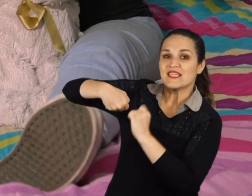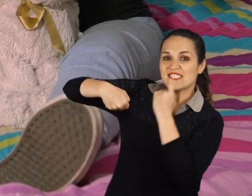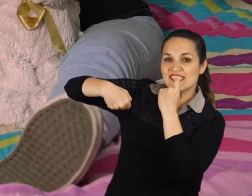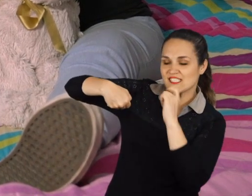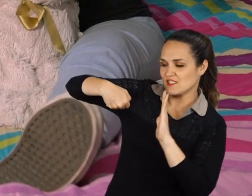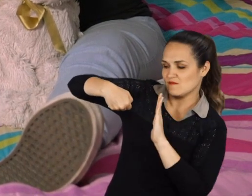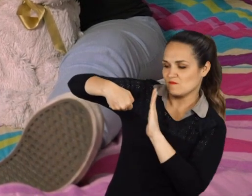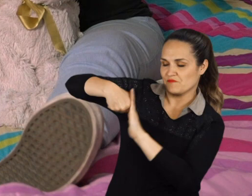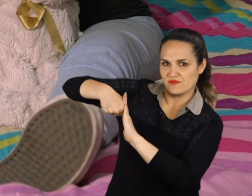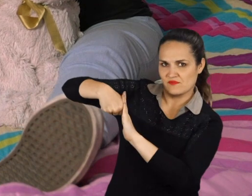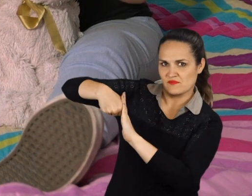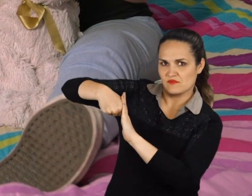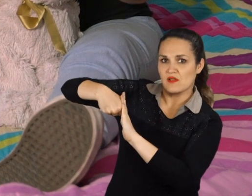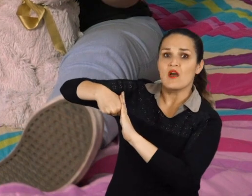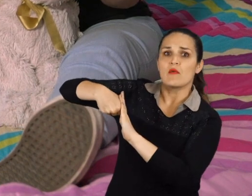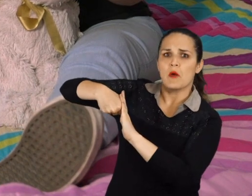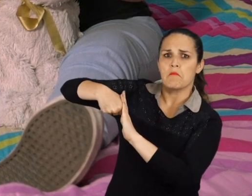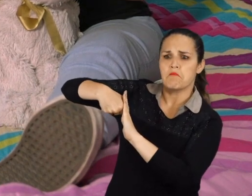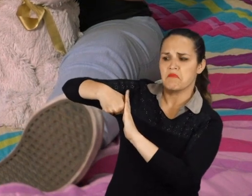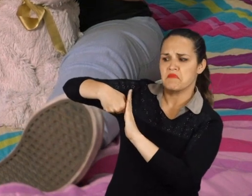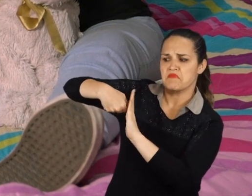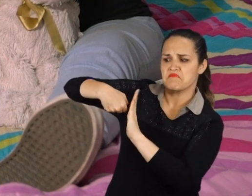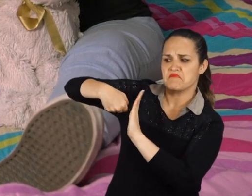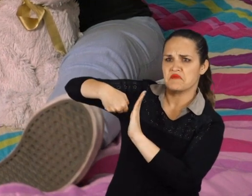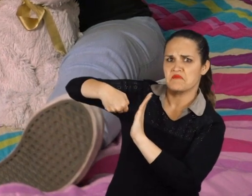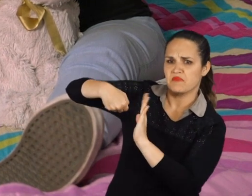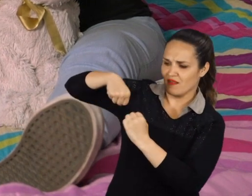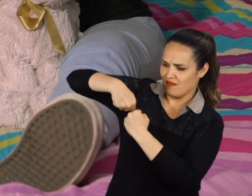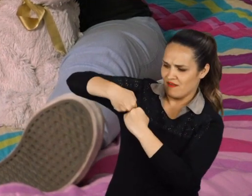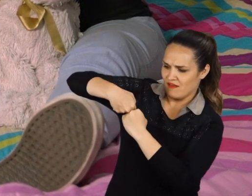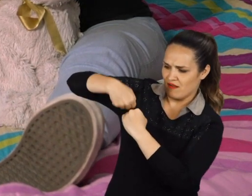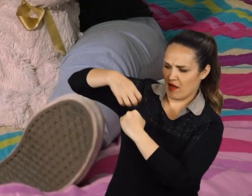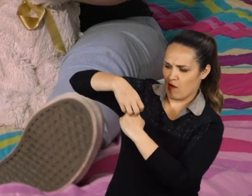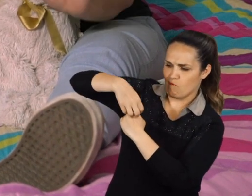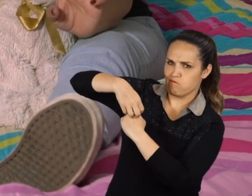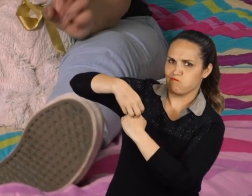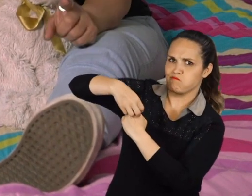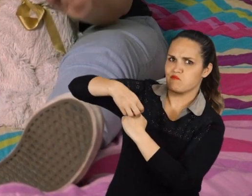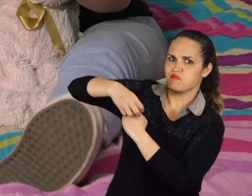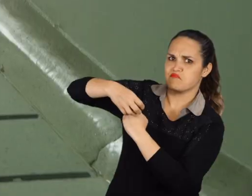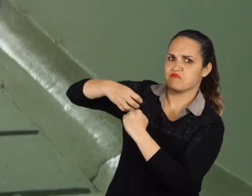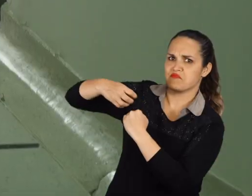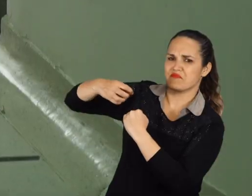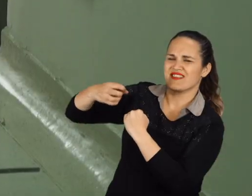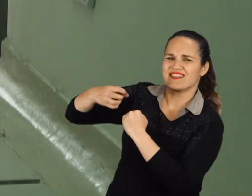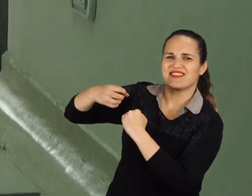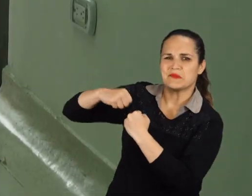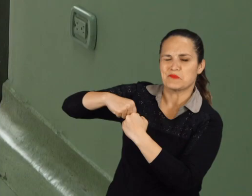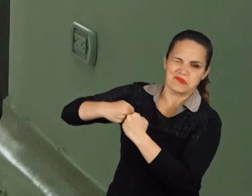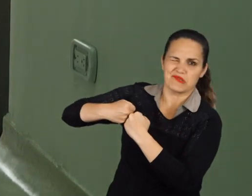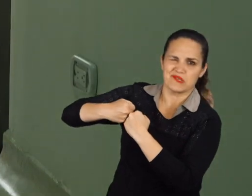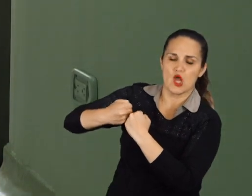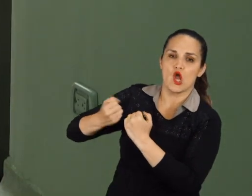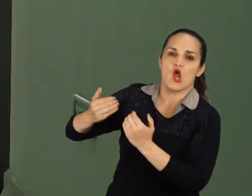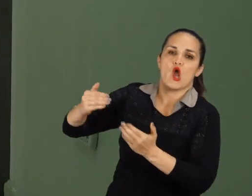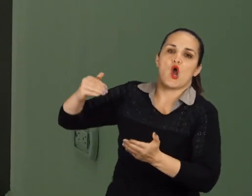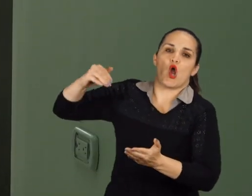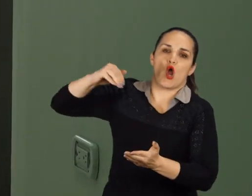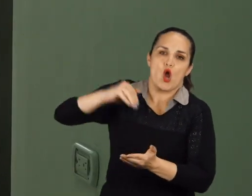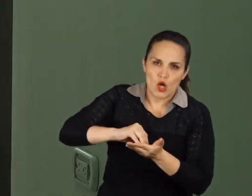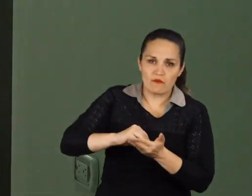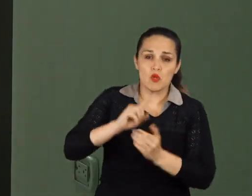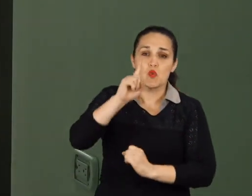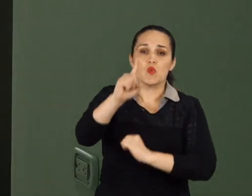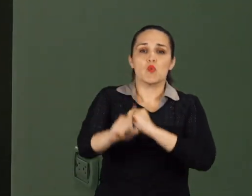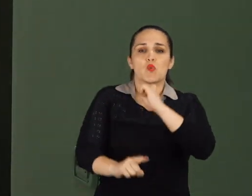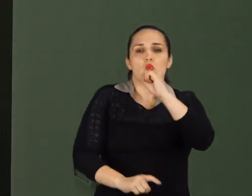del fémur, del huesito muerto que le colocaron, se astilló, y ya eso fue la dificultad, que duramos casi un año en el proceso